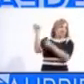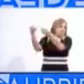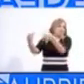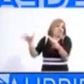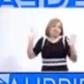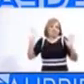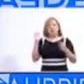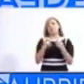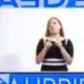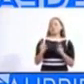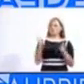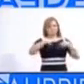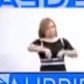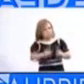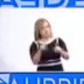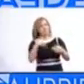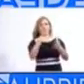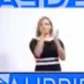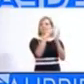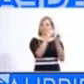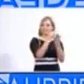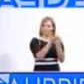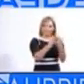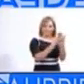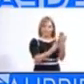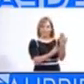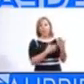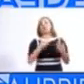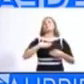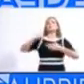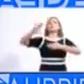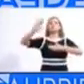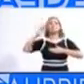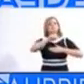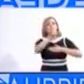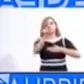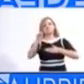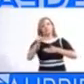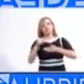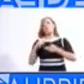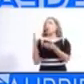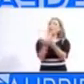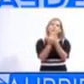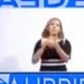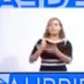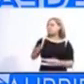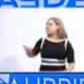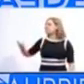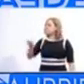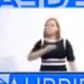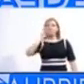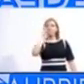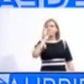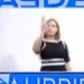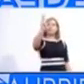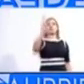más importante, que es la agenda de esta noche. Mi compromiso con ustedes esta noche es compartir nuestra visión, compartir cuáles son las